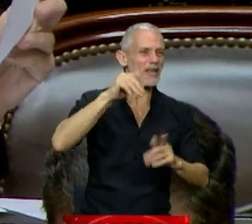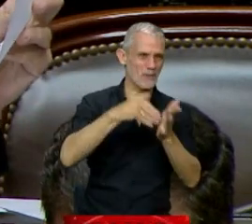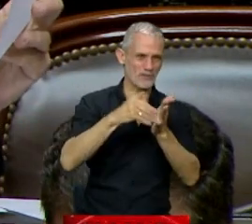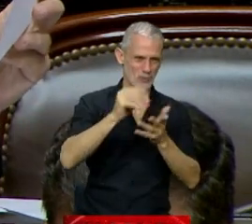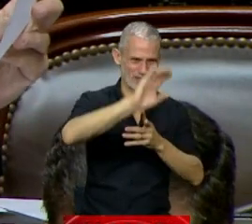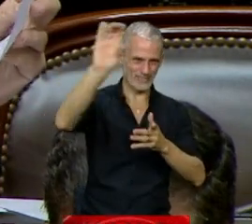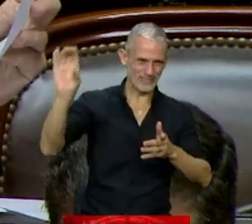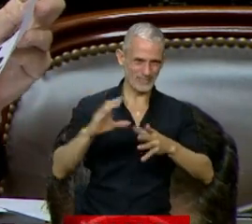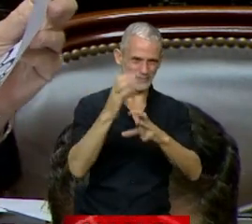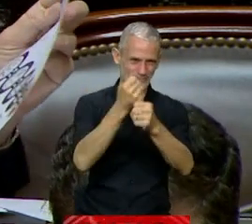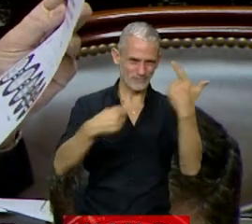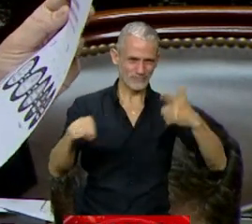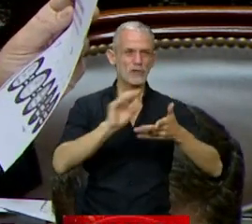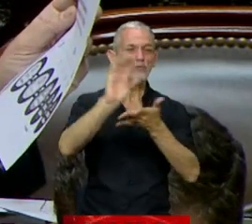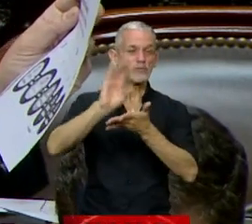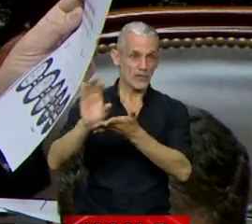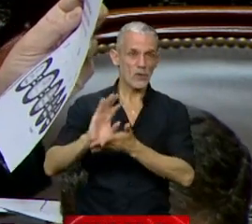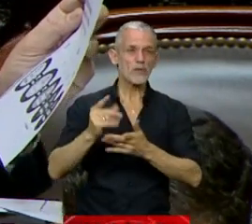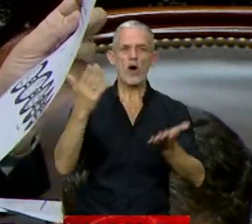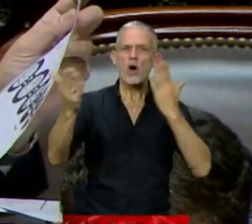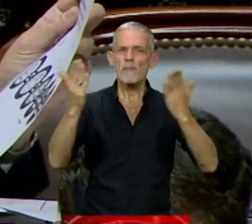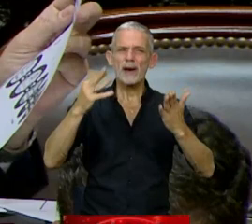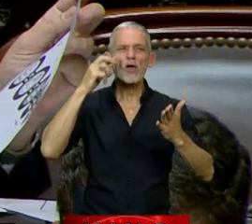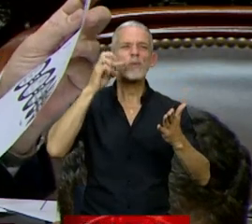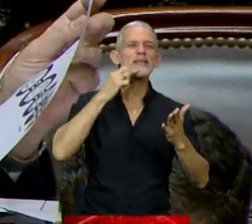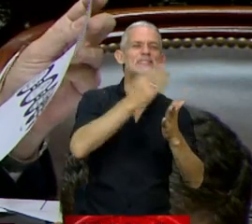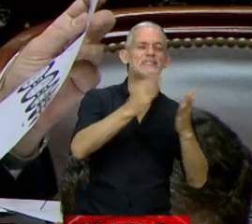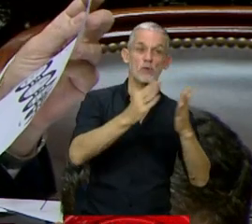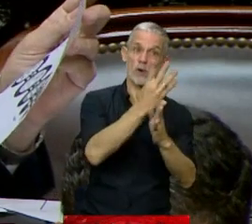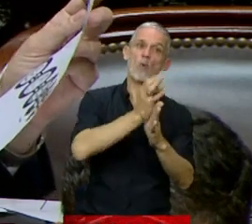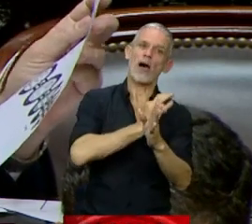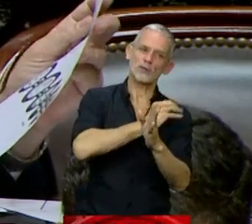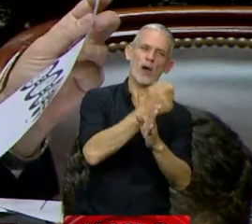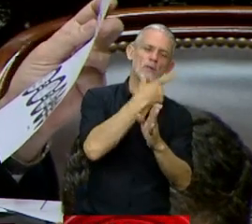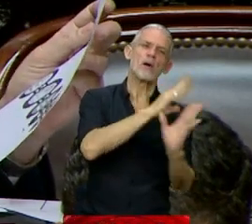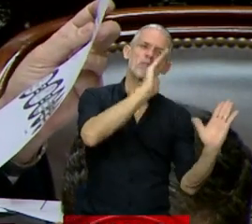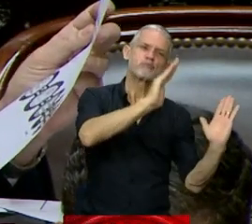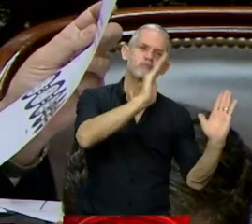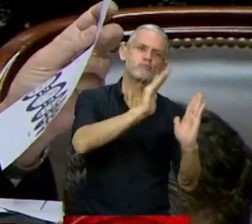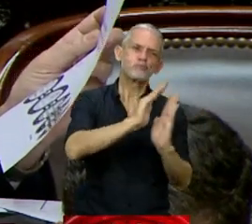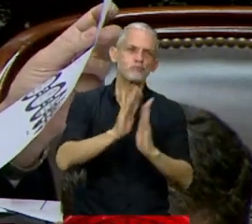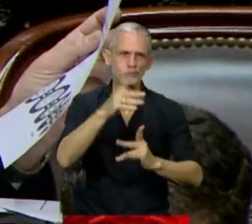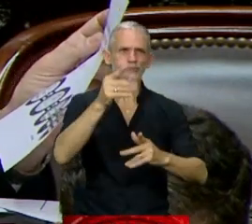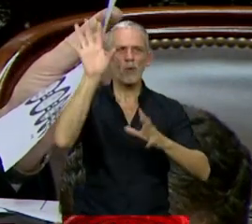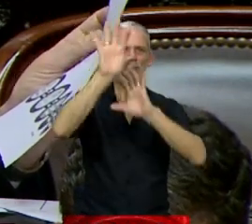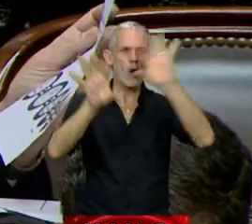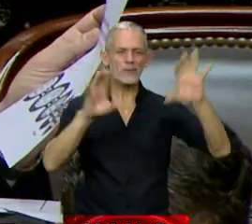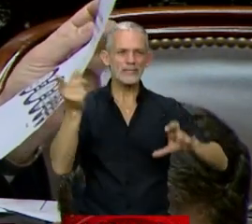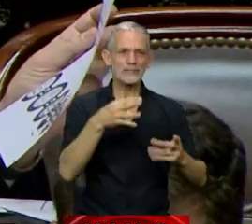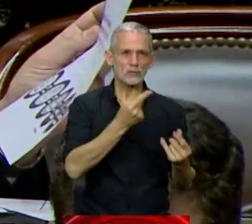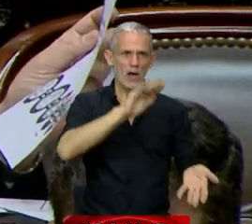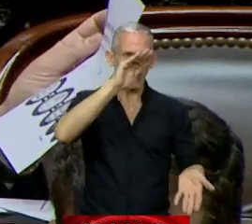millones. Y si lo comparamos con el 2019, después de 4 años de reducción sistemática de los subsidios al interior del